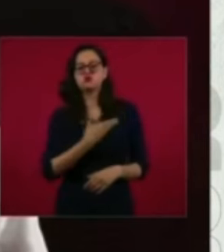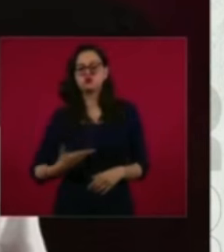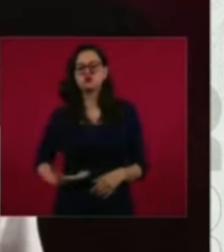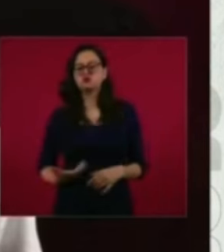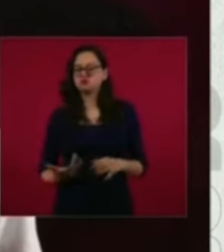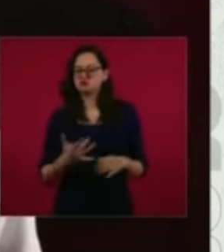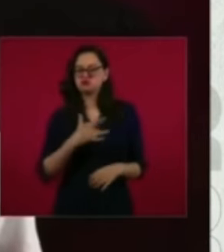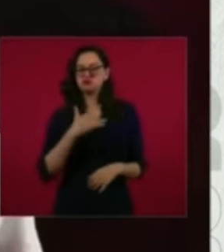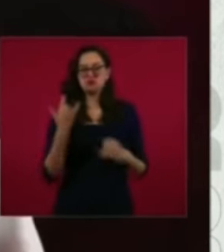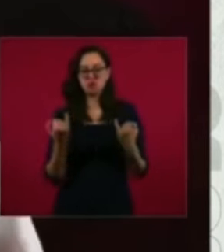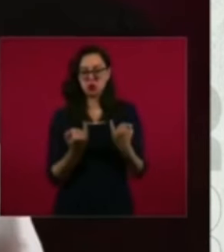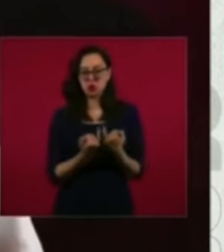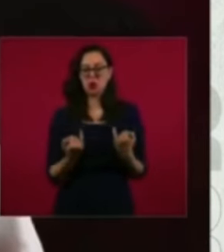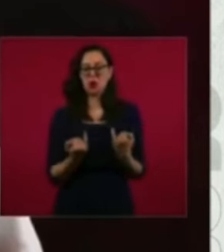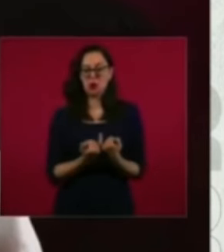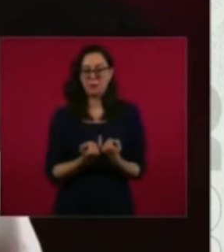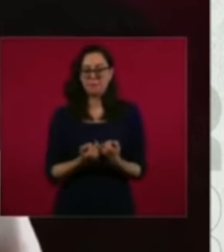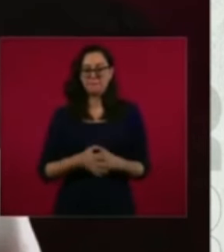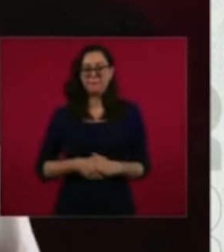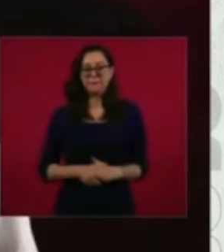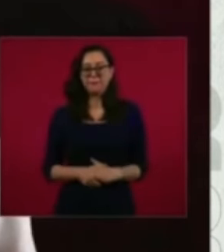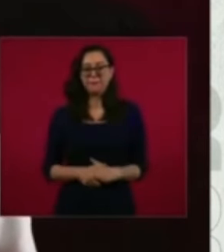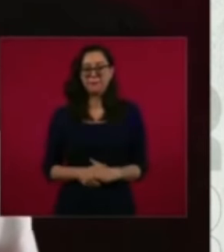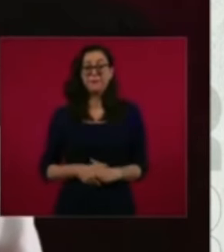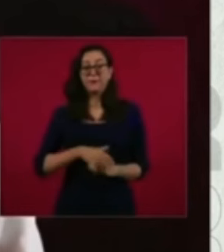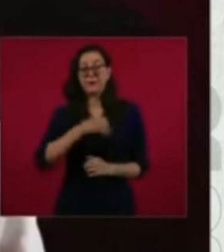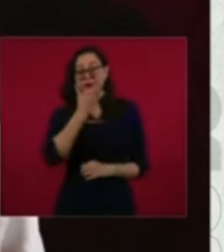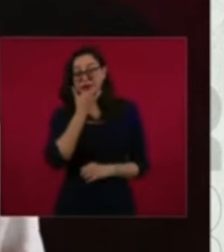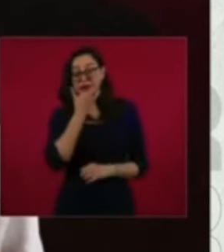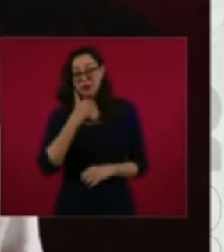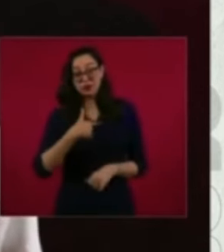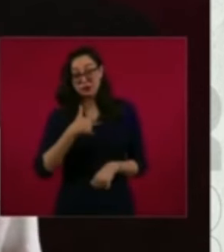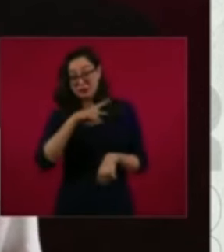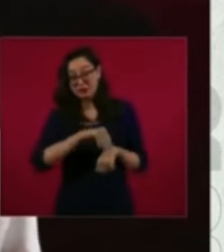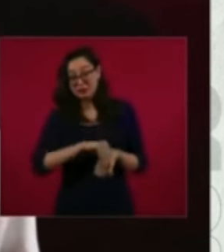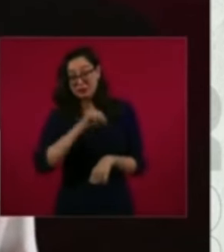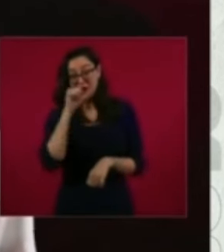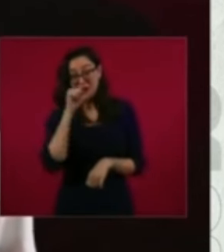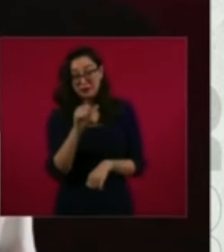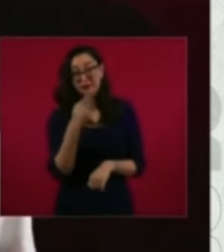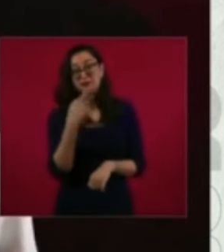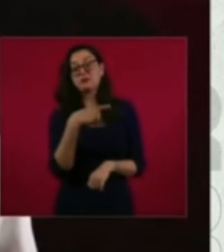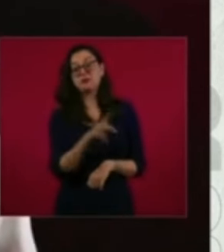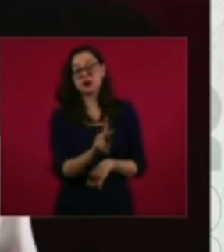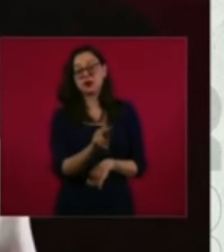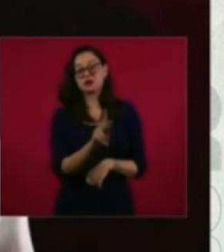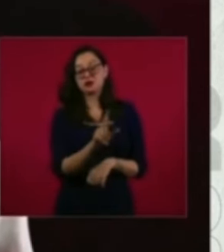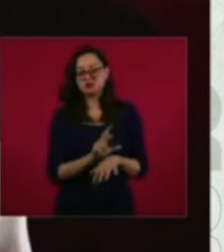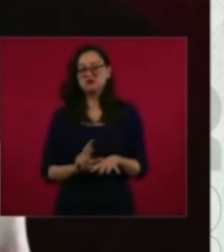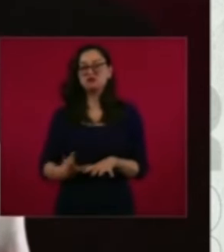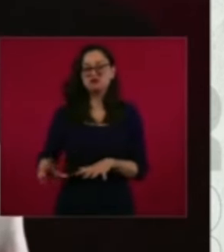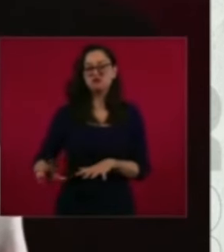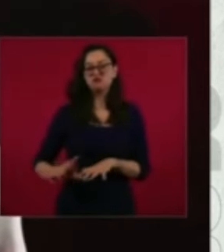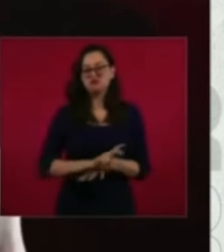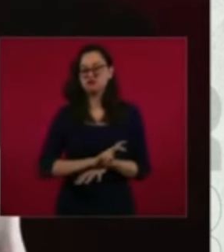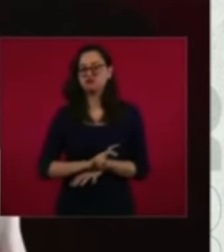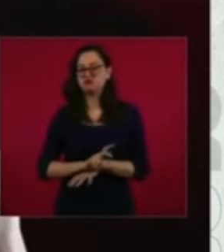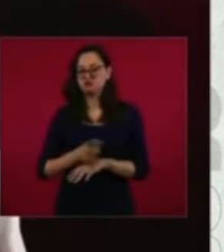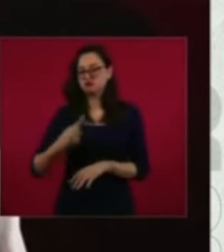decirles Y esto no pedí permiso que el TR Maya también impactó nuestra